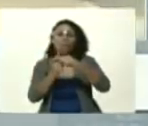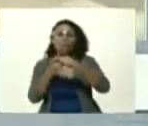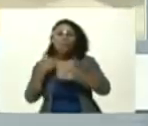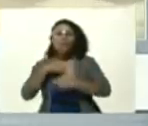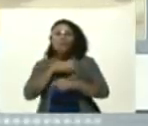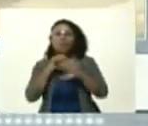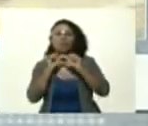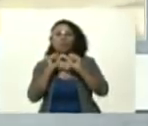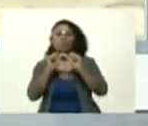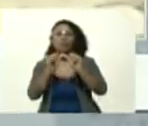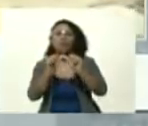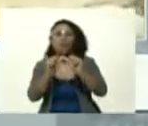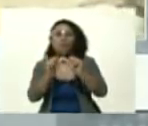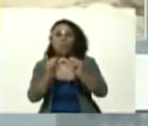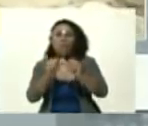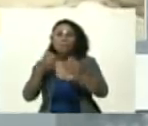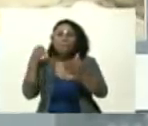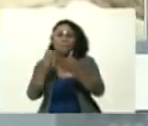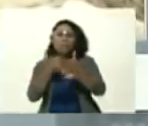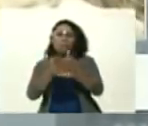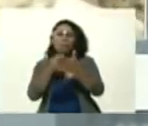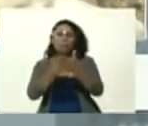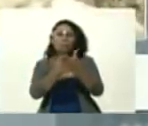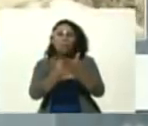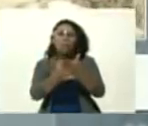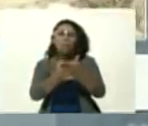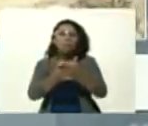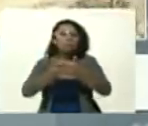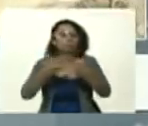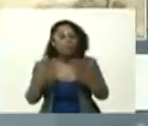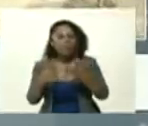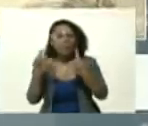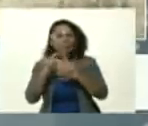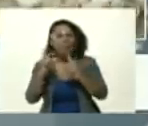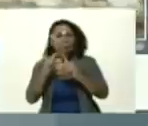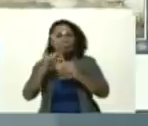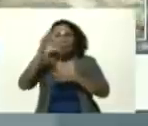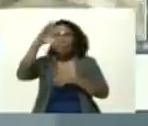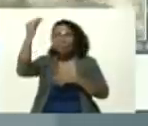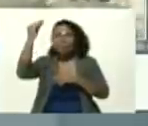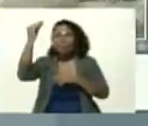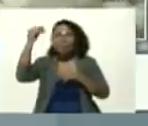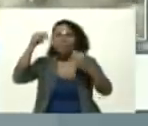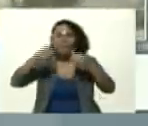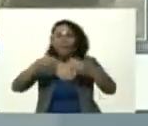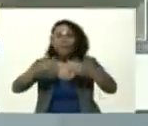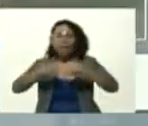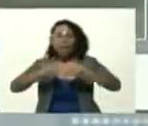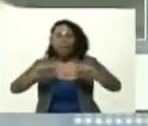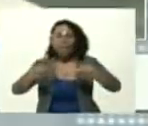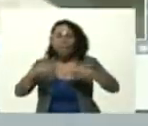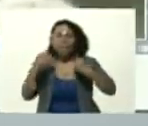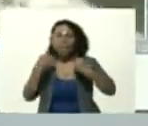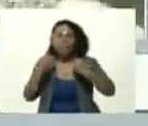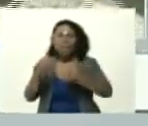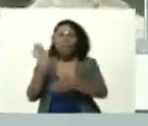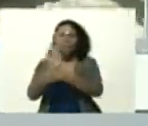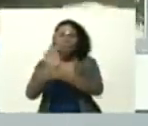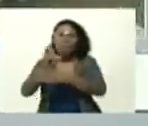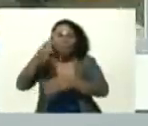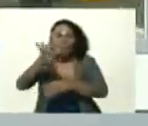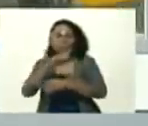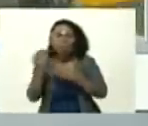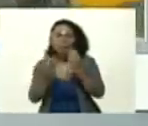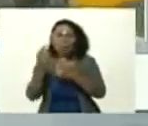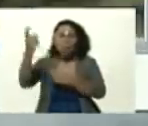Nosotros seguimos batallando desde la palabra de Dios y en esta tierra para proteger a nuestro pueblo, como